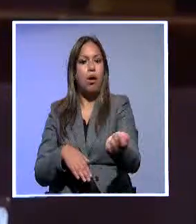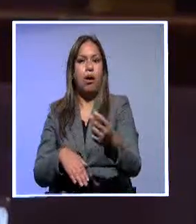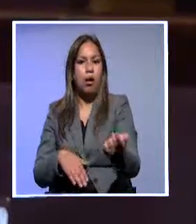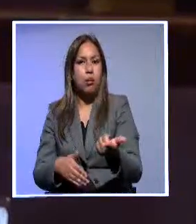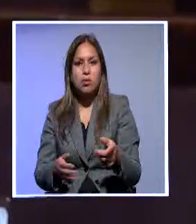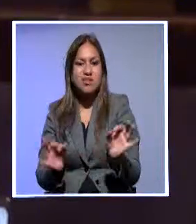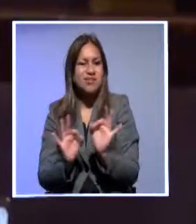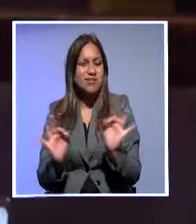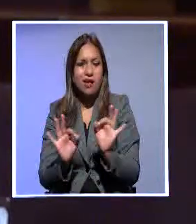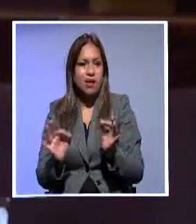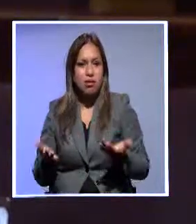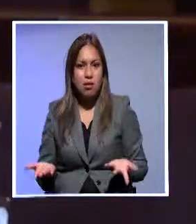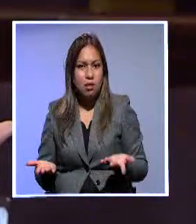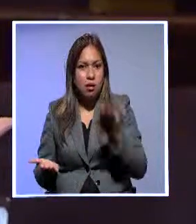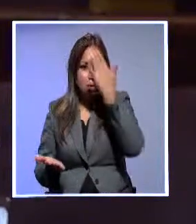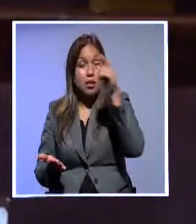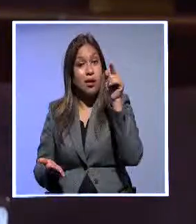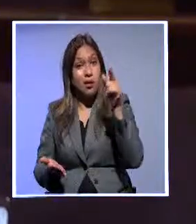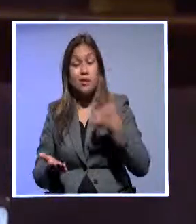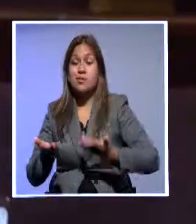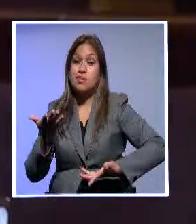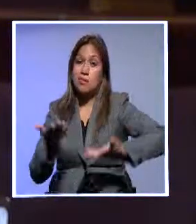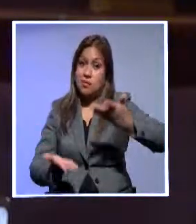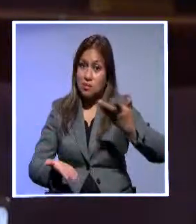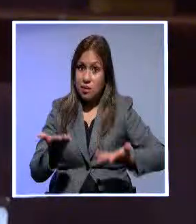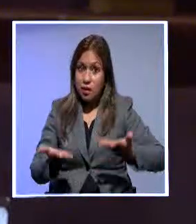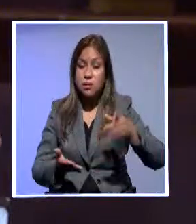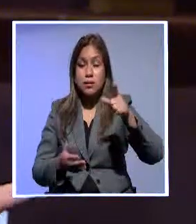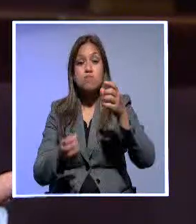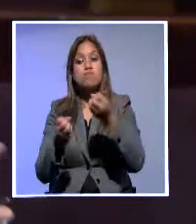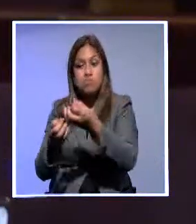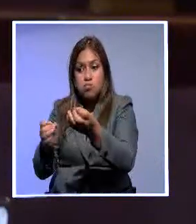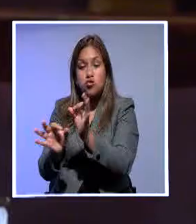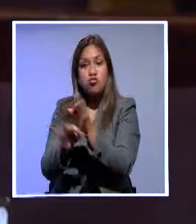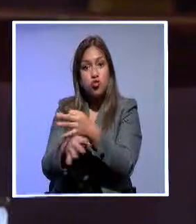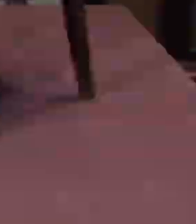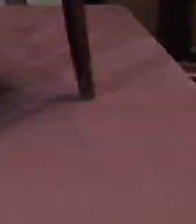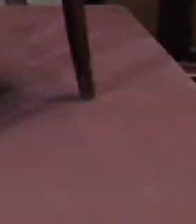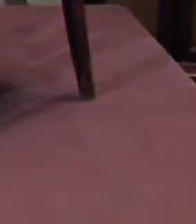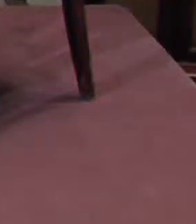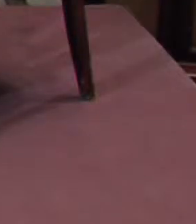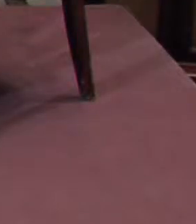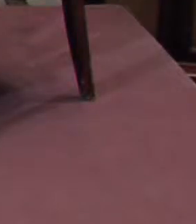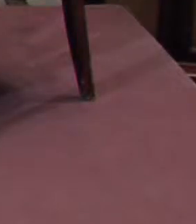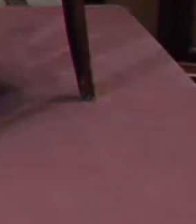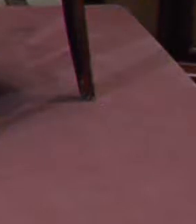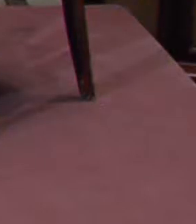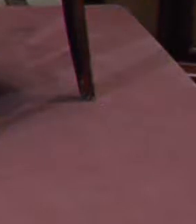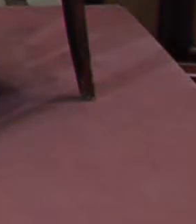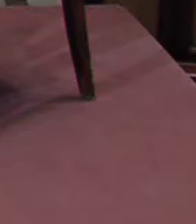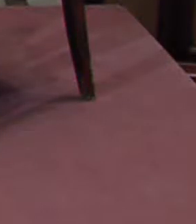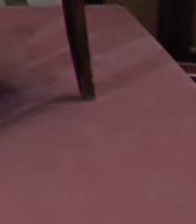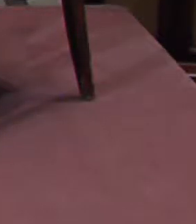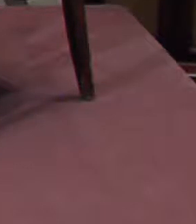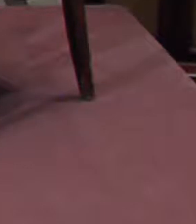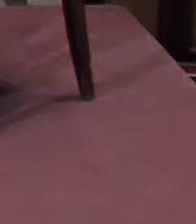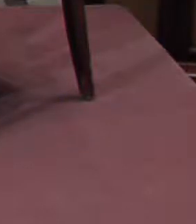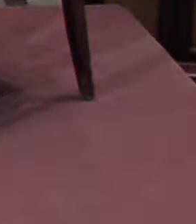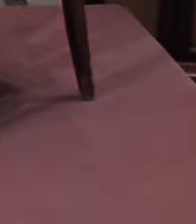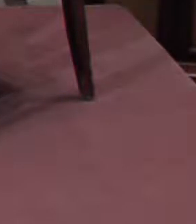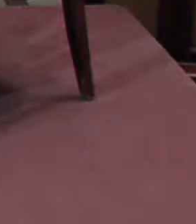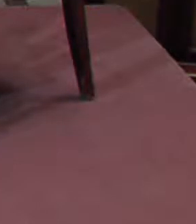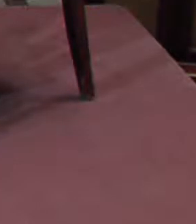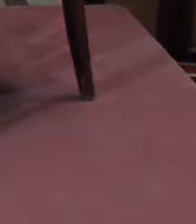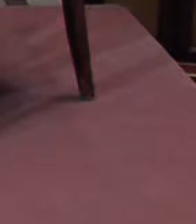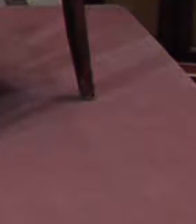tema sabiendo que había ya la posibilidad de que varios funcionarios huyan del país bien solamente para dejar claro un aspecto del asambleísta